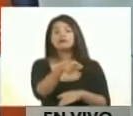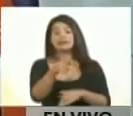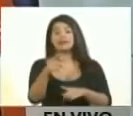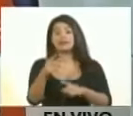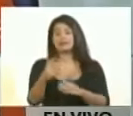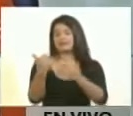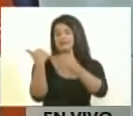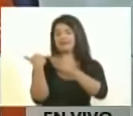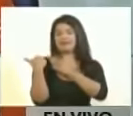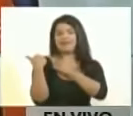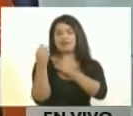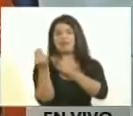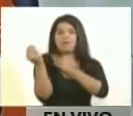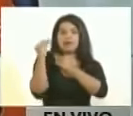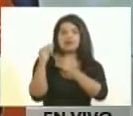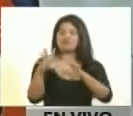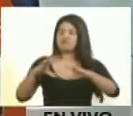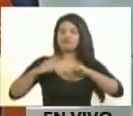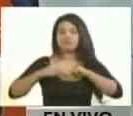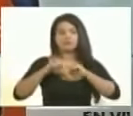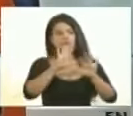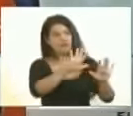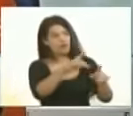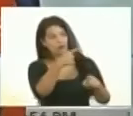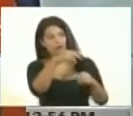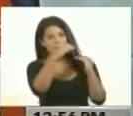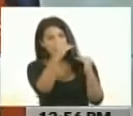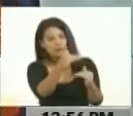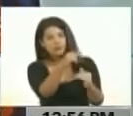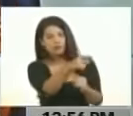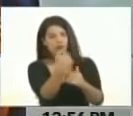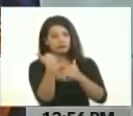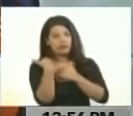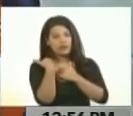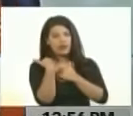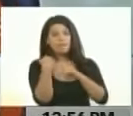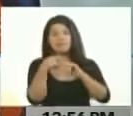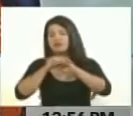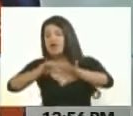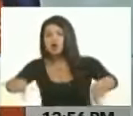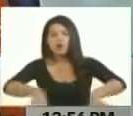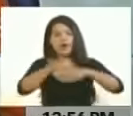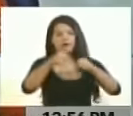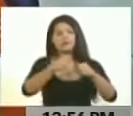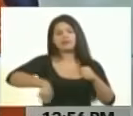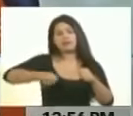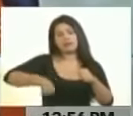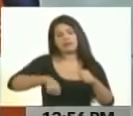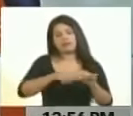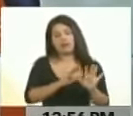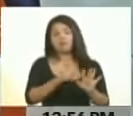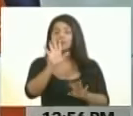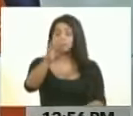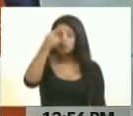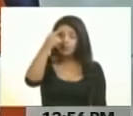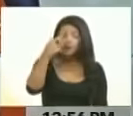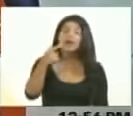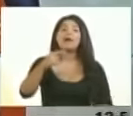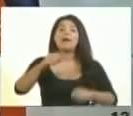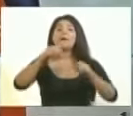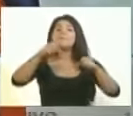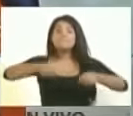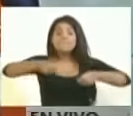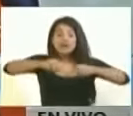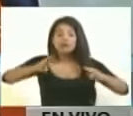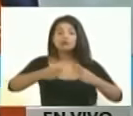usurpar la presidencia legítima del Mercosur. El Mercosur contiene o contempla, existe en el Mercosur un